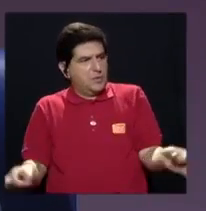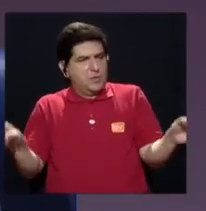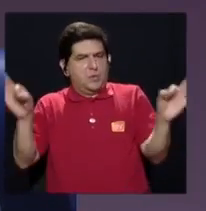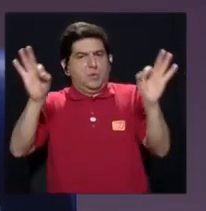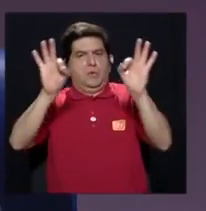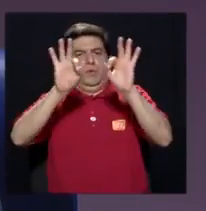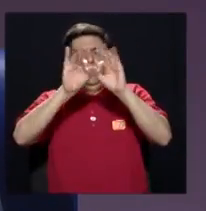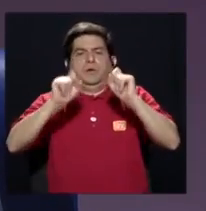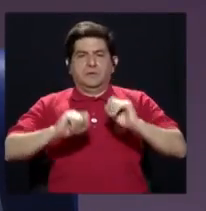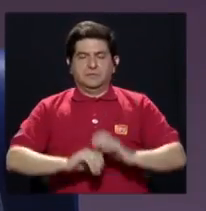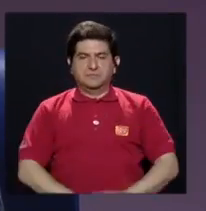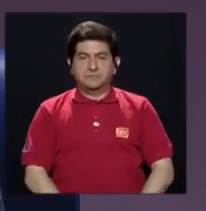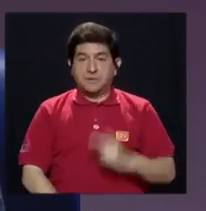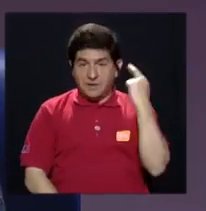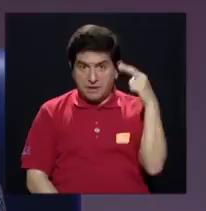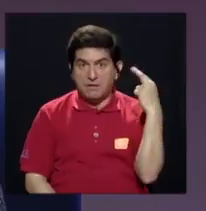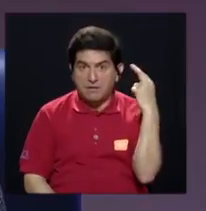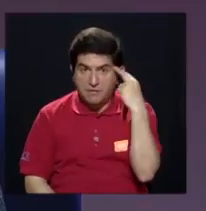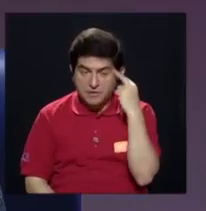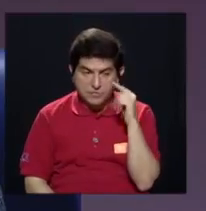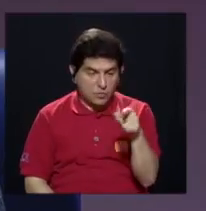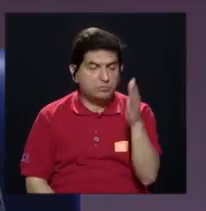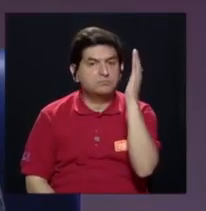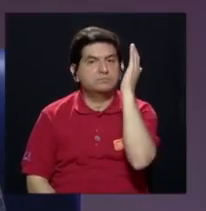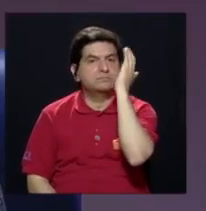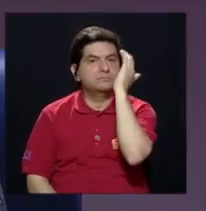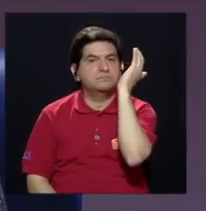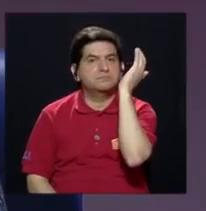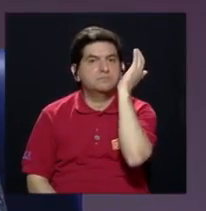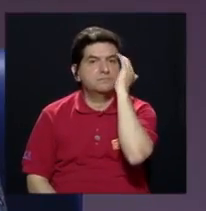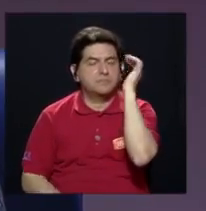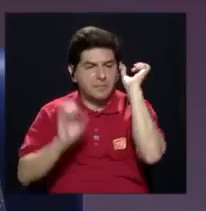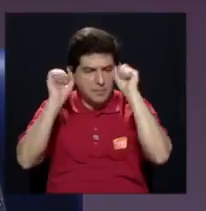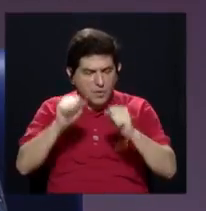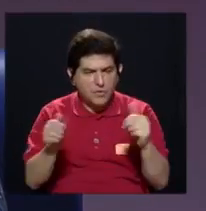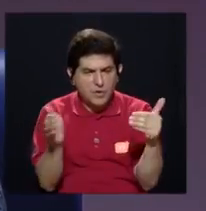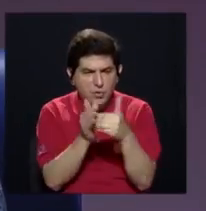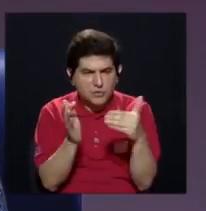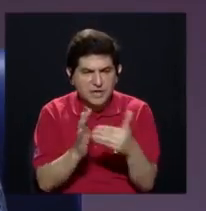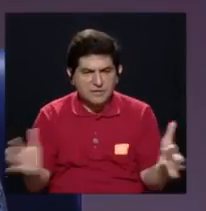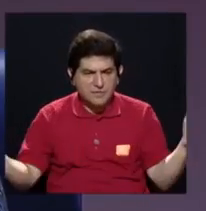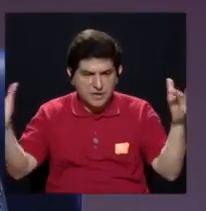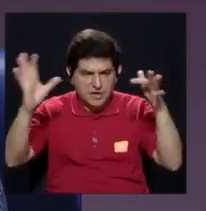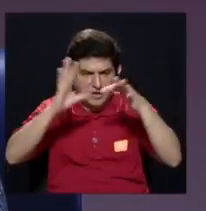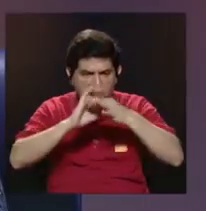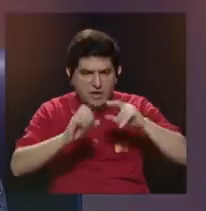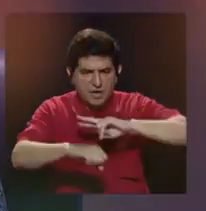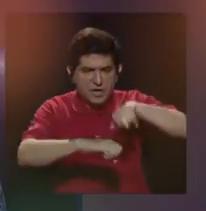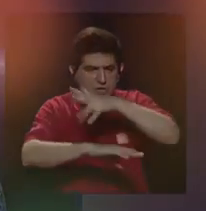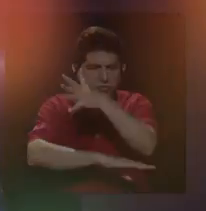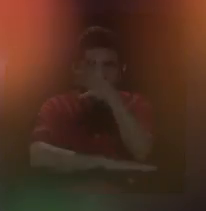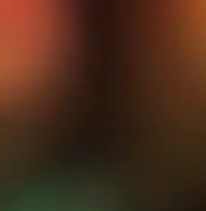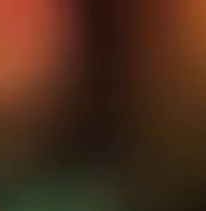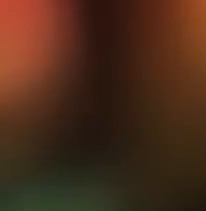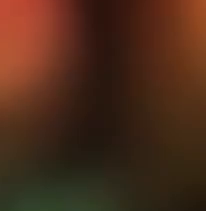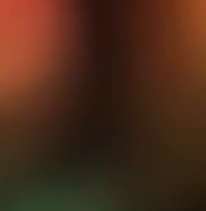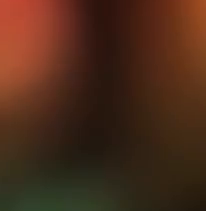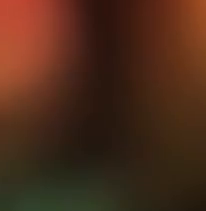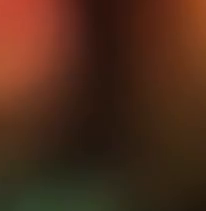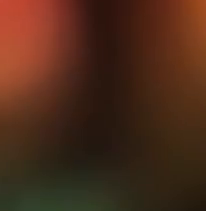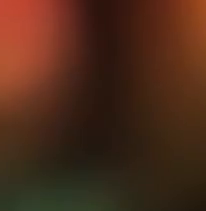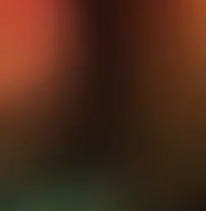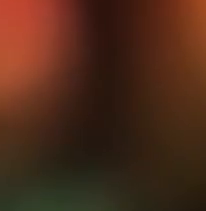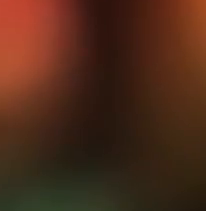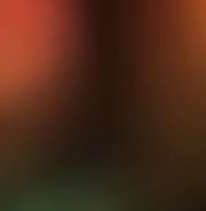importante porque entonces estas sabidurías de cómo recuperar la relación armónica con la naturaleza a través de ya lo que